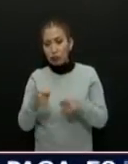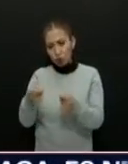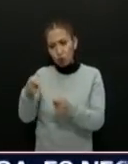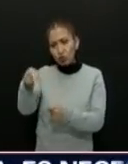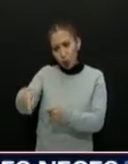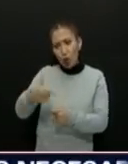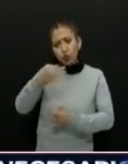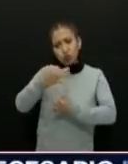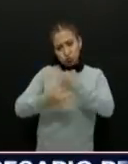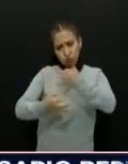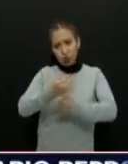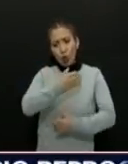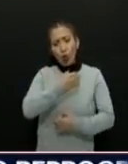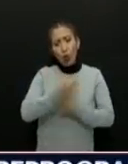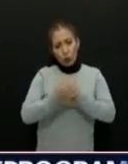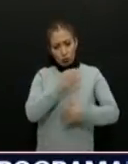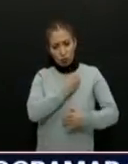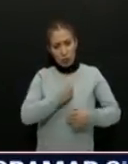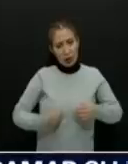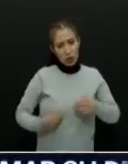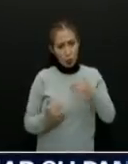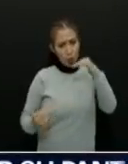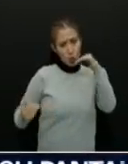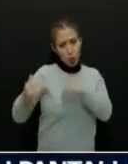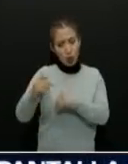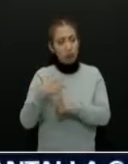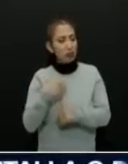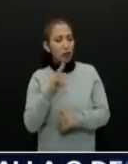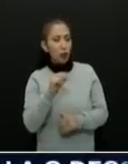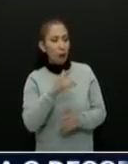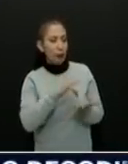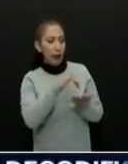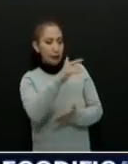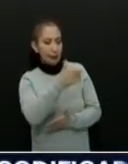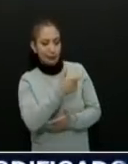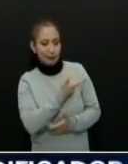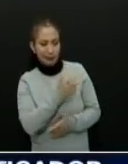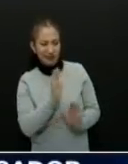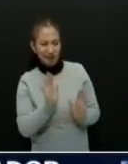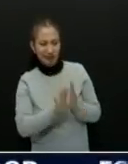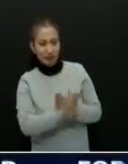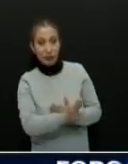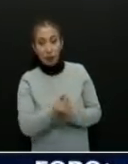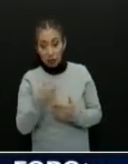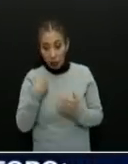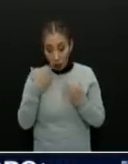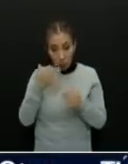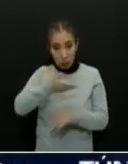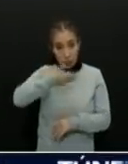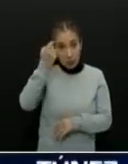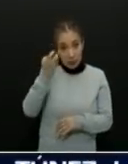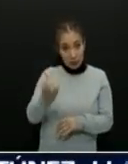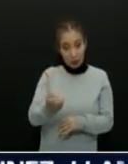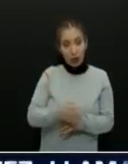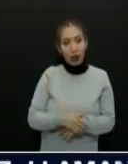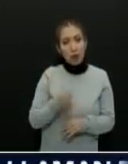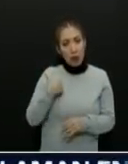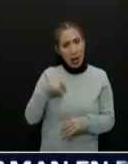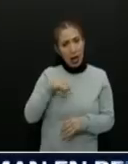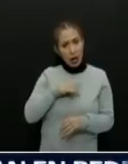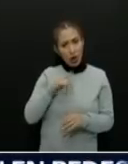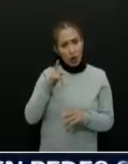ser ministro de la Corte, pero sí sé y me consta, porque estaba